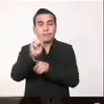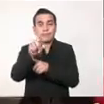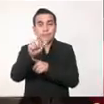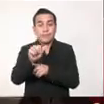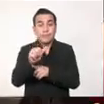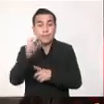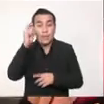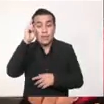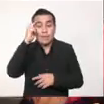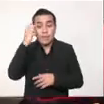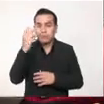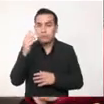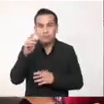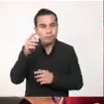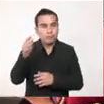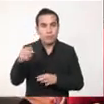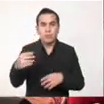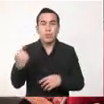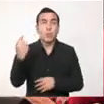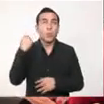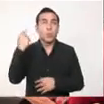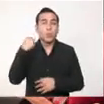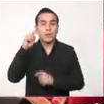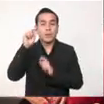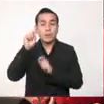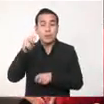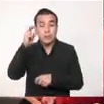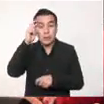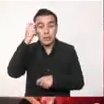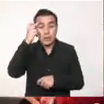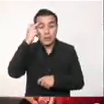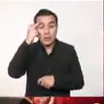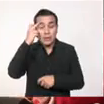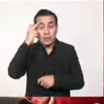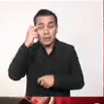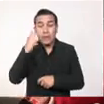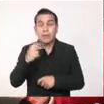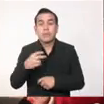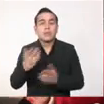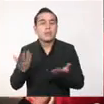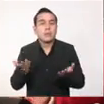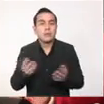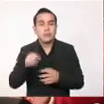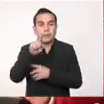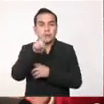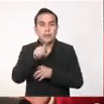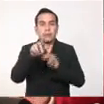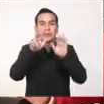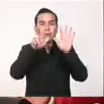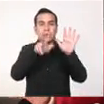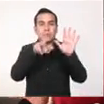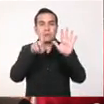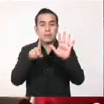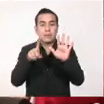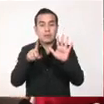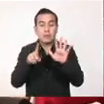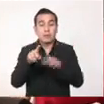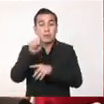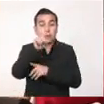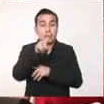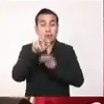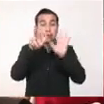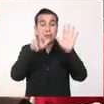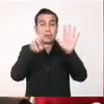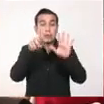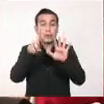omisión y por acción, comete infracciones. Y esto lo dice el 186, porque el